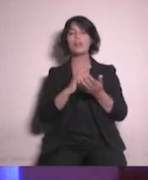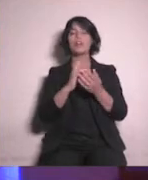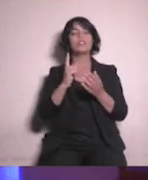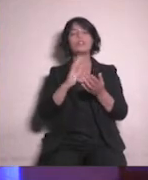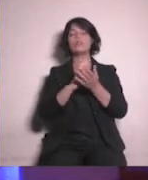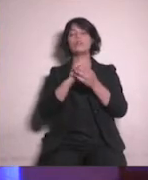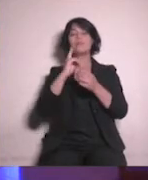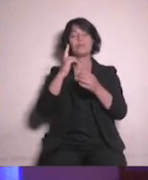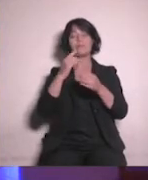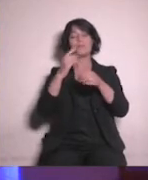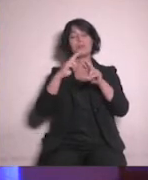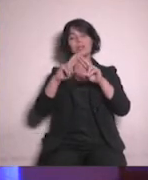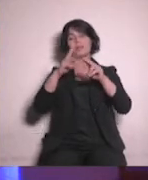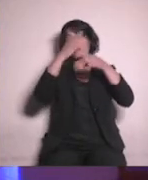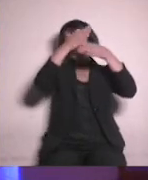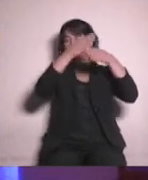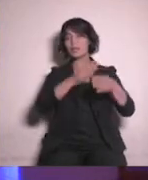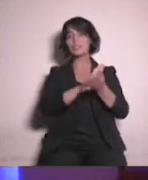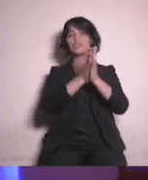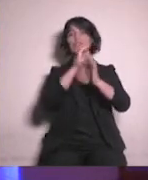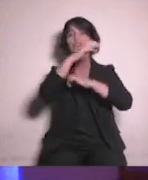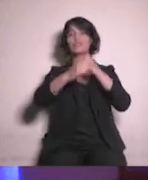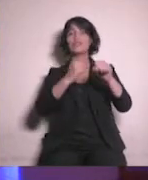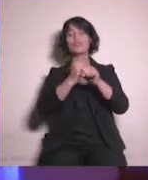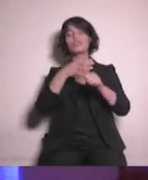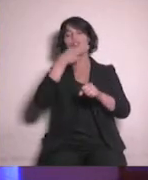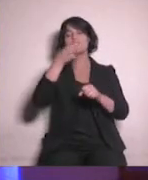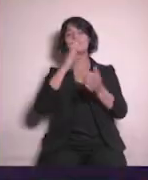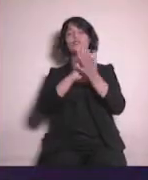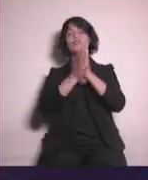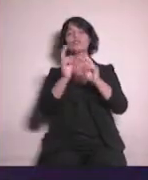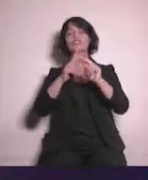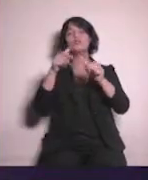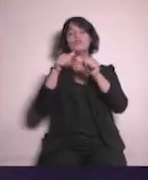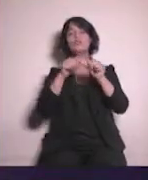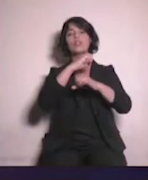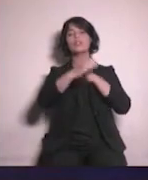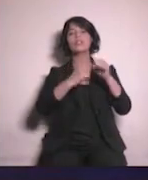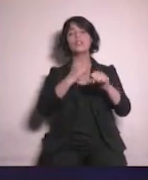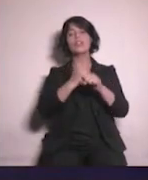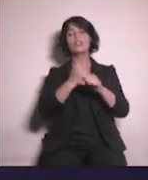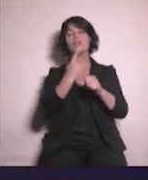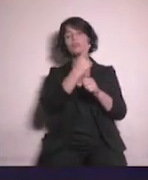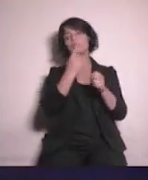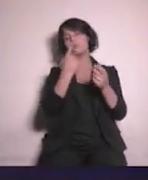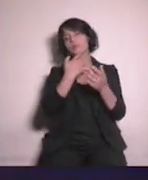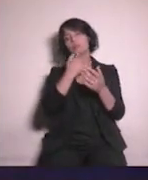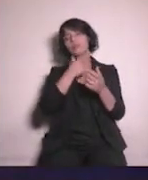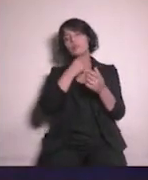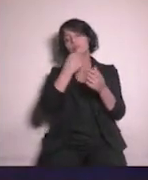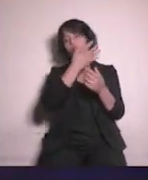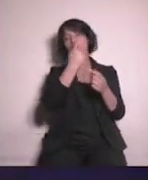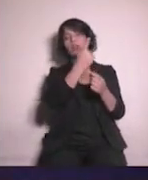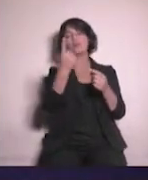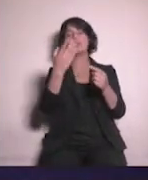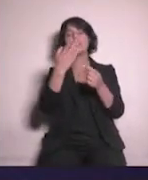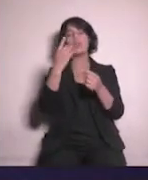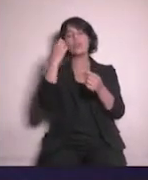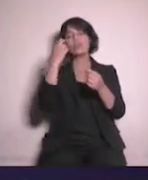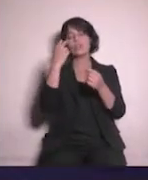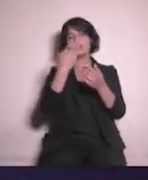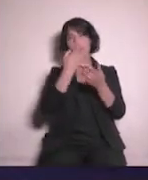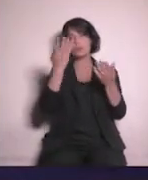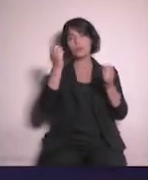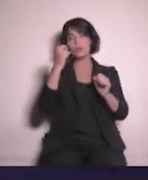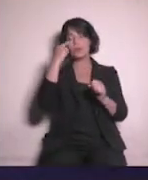años. Queremos contar lo que hacemos durante el año por cada uno de ustedes. Nuestra razón